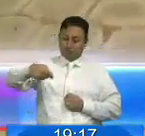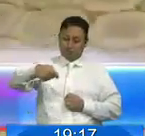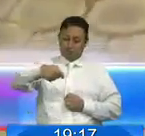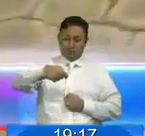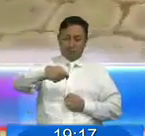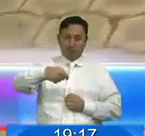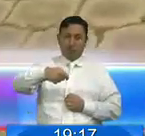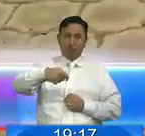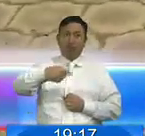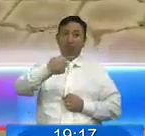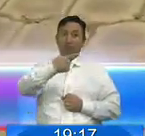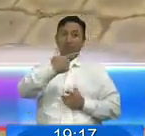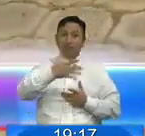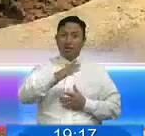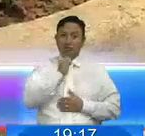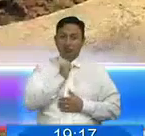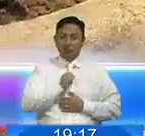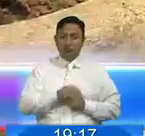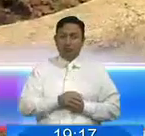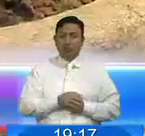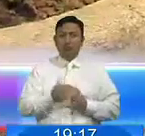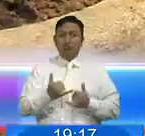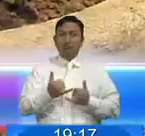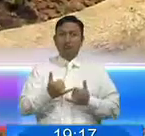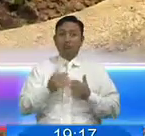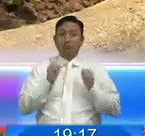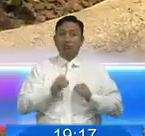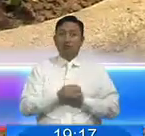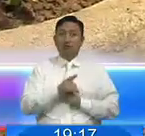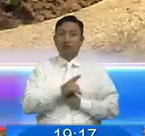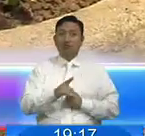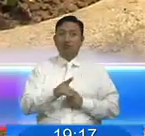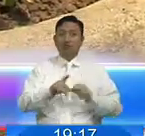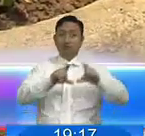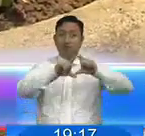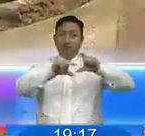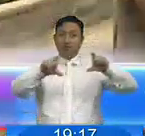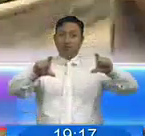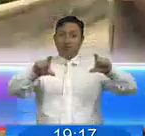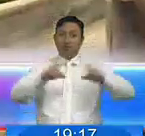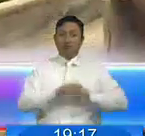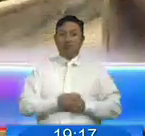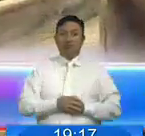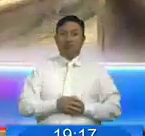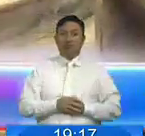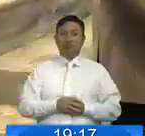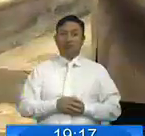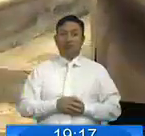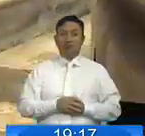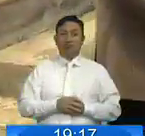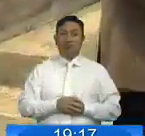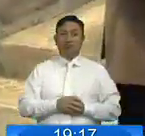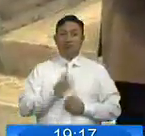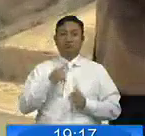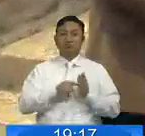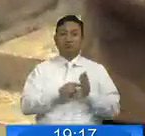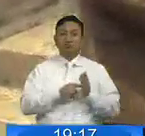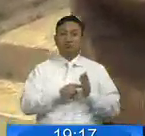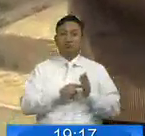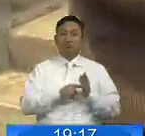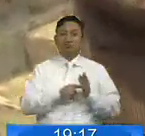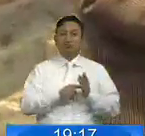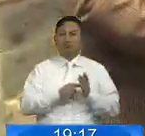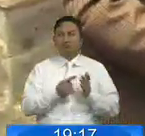que había cumplido su vida útil. Ahora le permite dar formas al enlucido. Son, podríamos decir, pequeñas